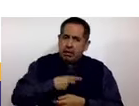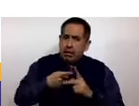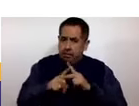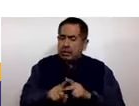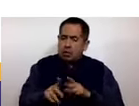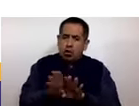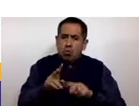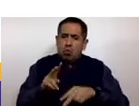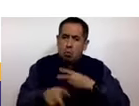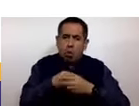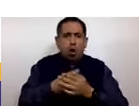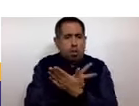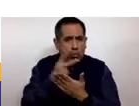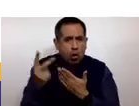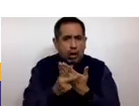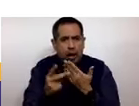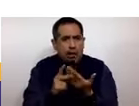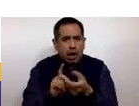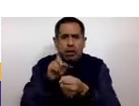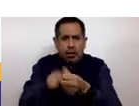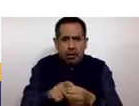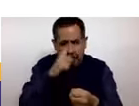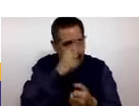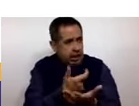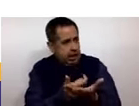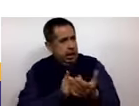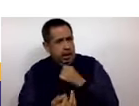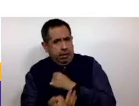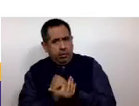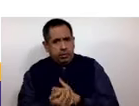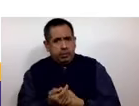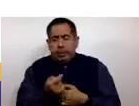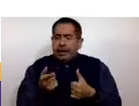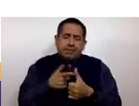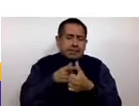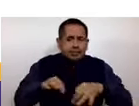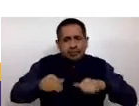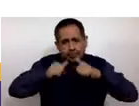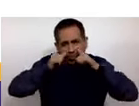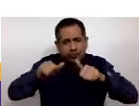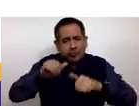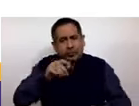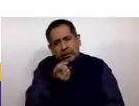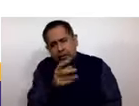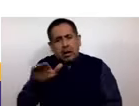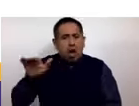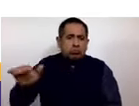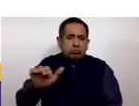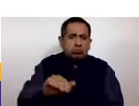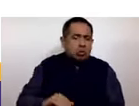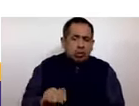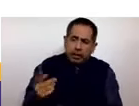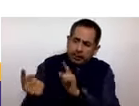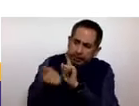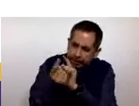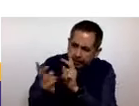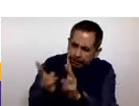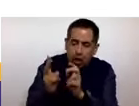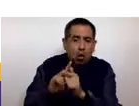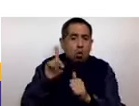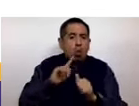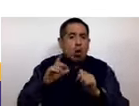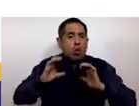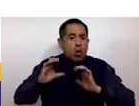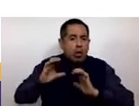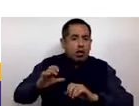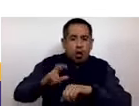qué programas pueden estar ahí. Pero yo creo que escuchar a las cuidadoras es como lo básico, porque